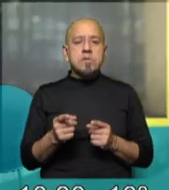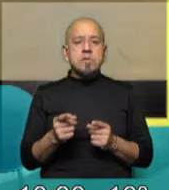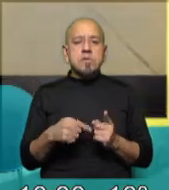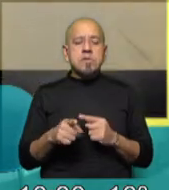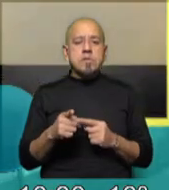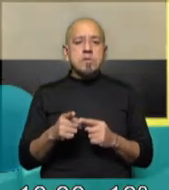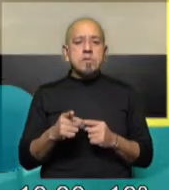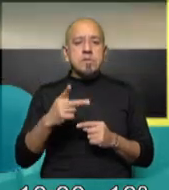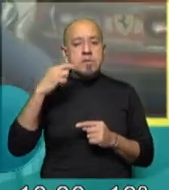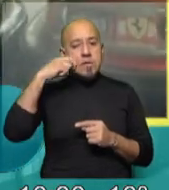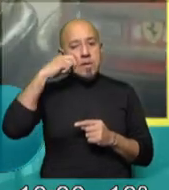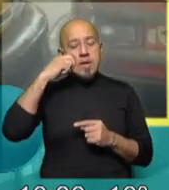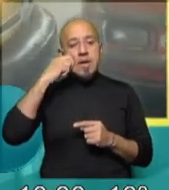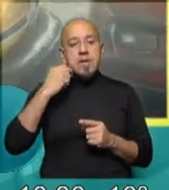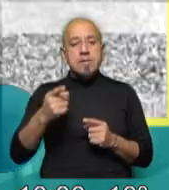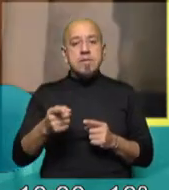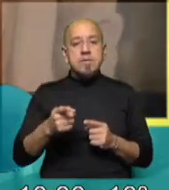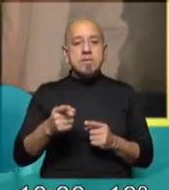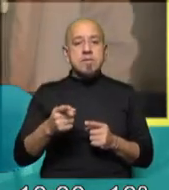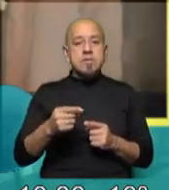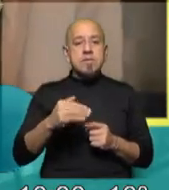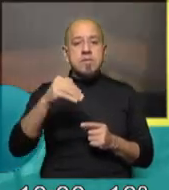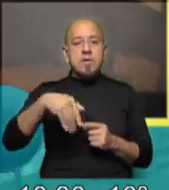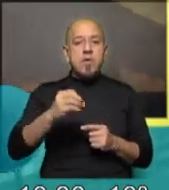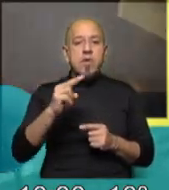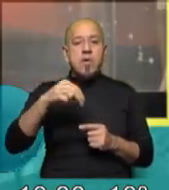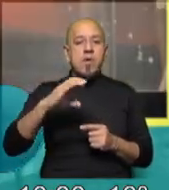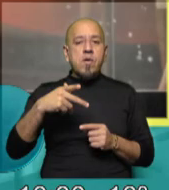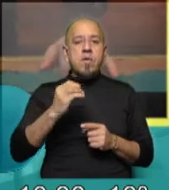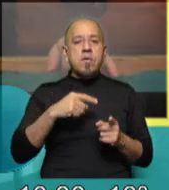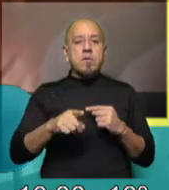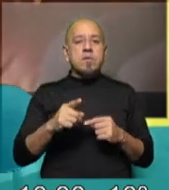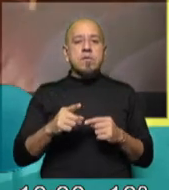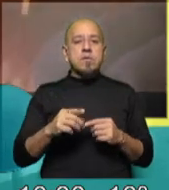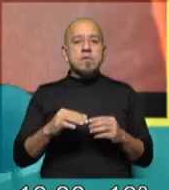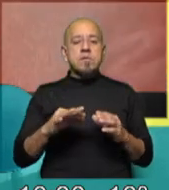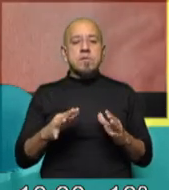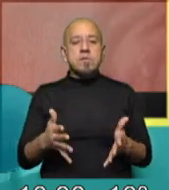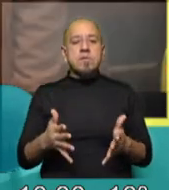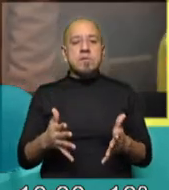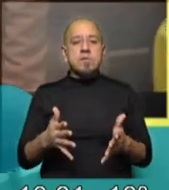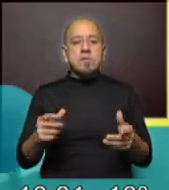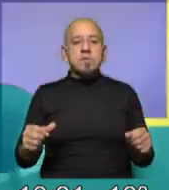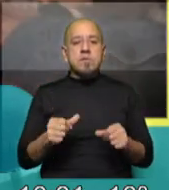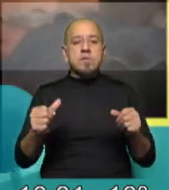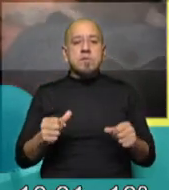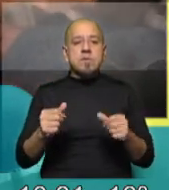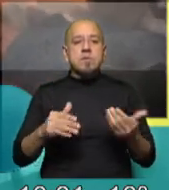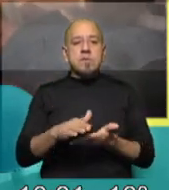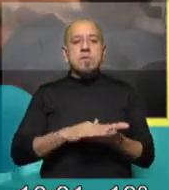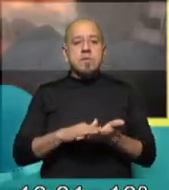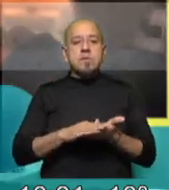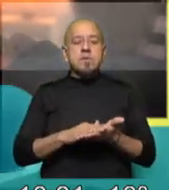del carnicero, que es el que más me... El Moncho. El Moncho le alcanza a compararse delante de la cámara para hacer... Nada, es lo único que tiene que hacer. Agarra un